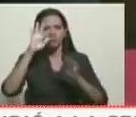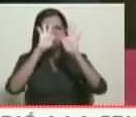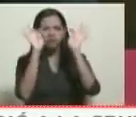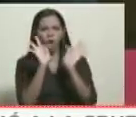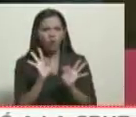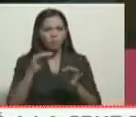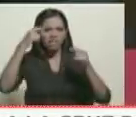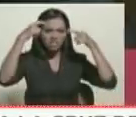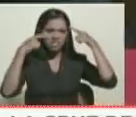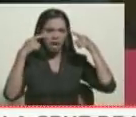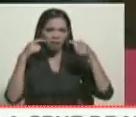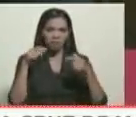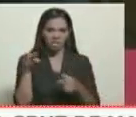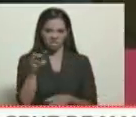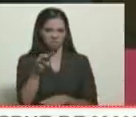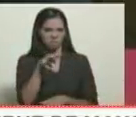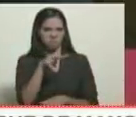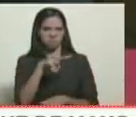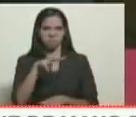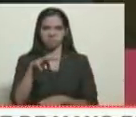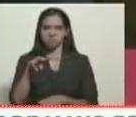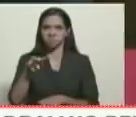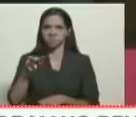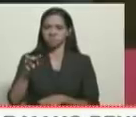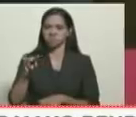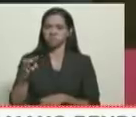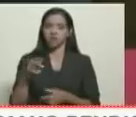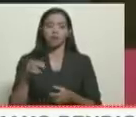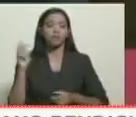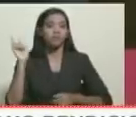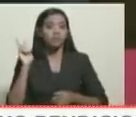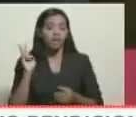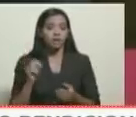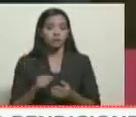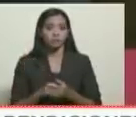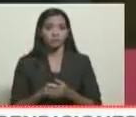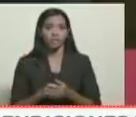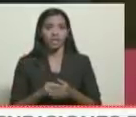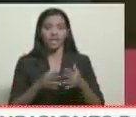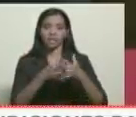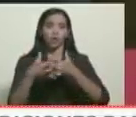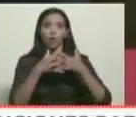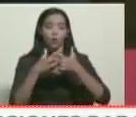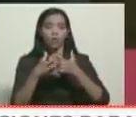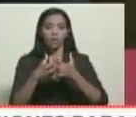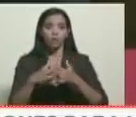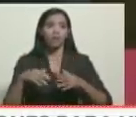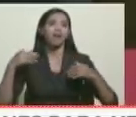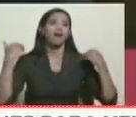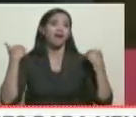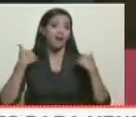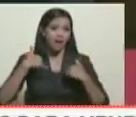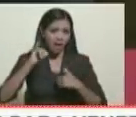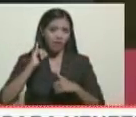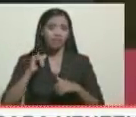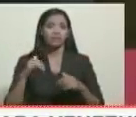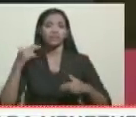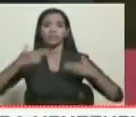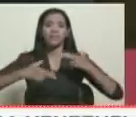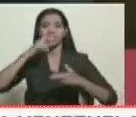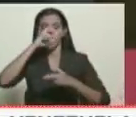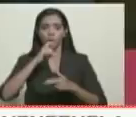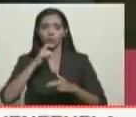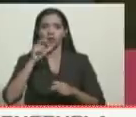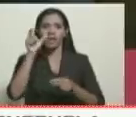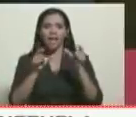chavista, en el caso venezolano, ¿verdad? En Estados Unidos han ocurrido crímenes de odio a la gente